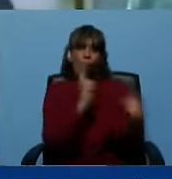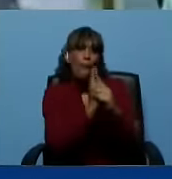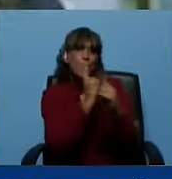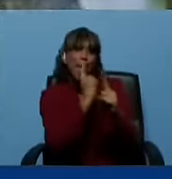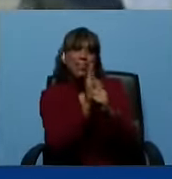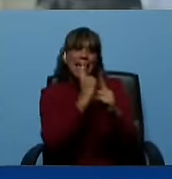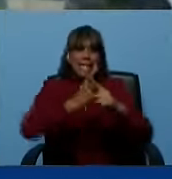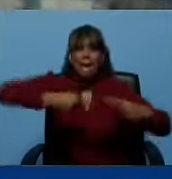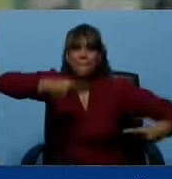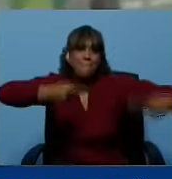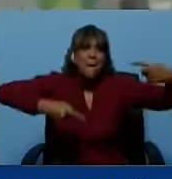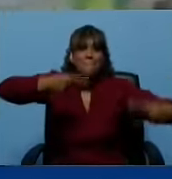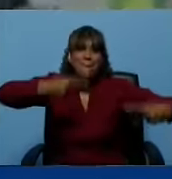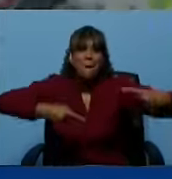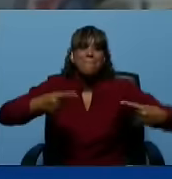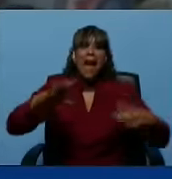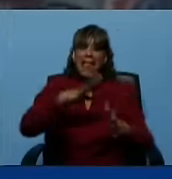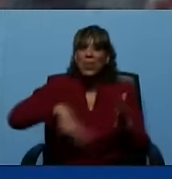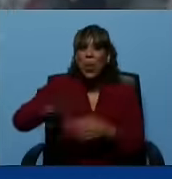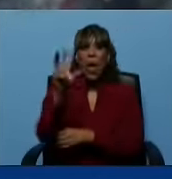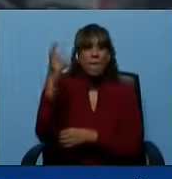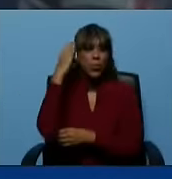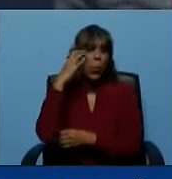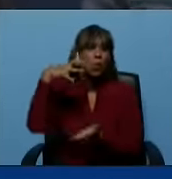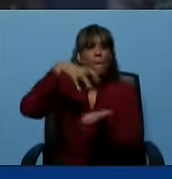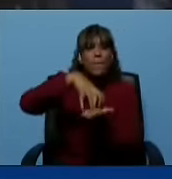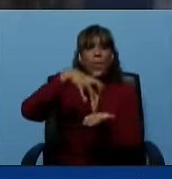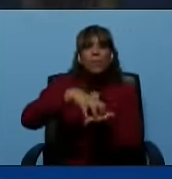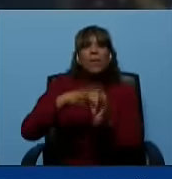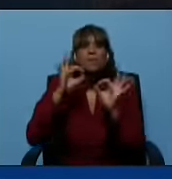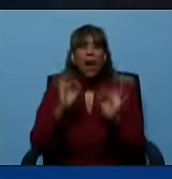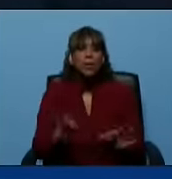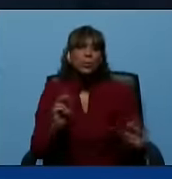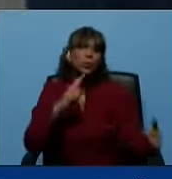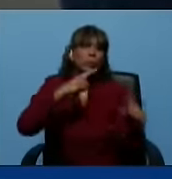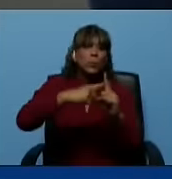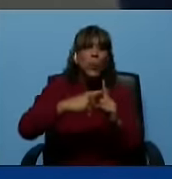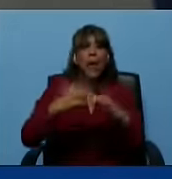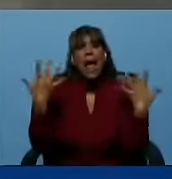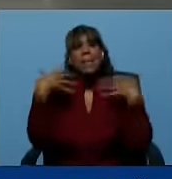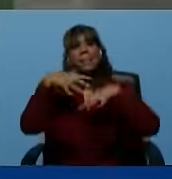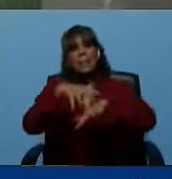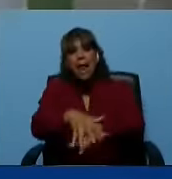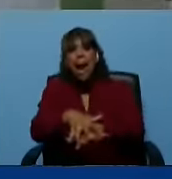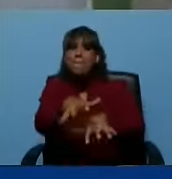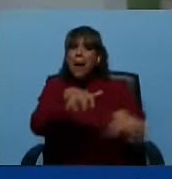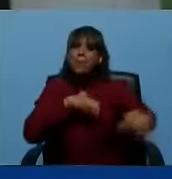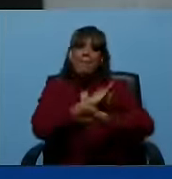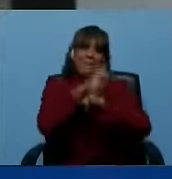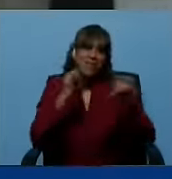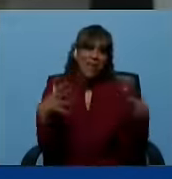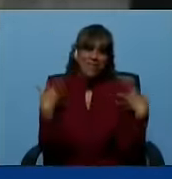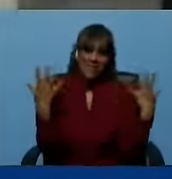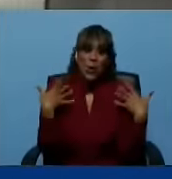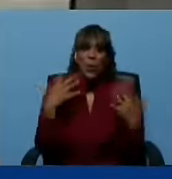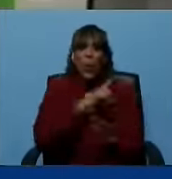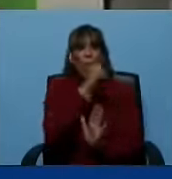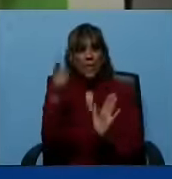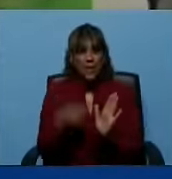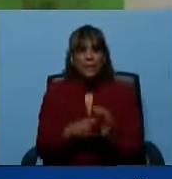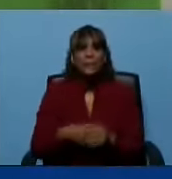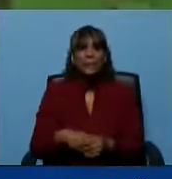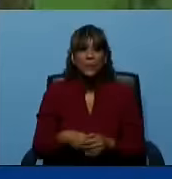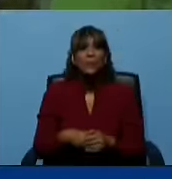asociaciones deportivas del estado Bolívar, las cuales están sumadas, integradas a la mayor suma de felicidad posible de